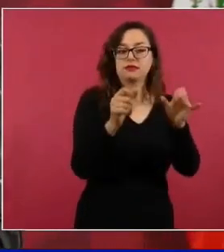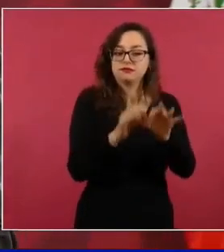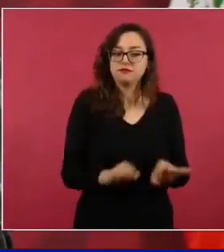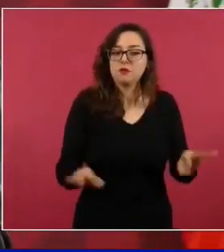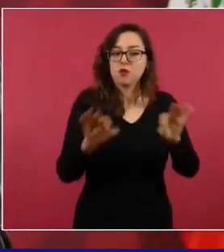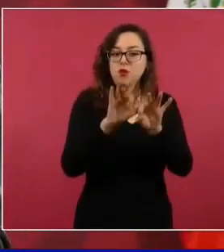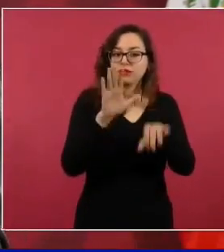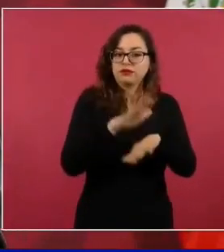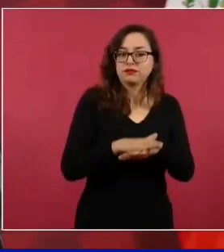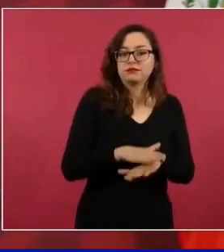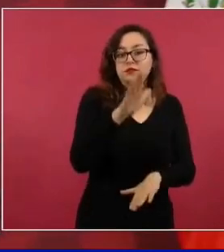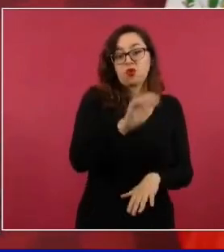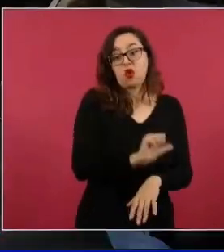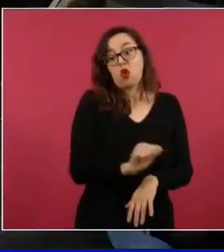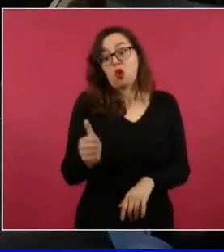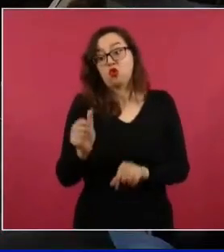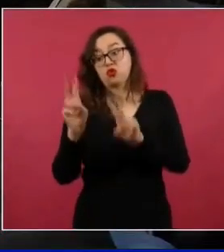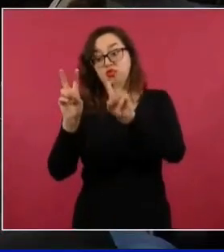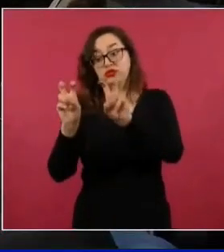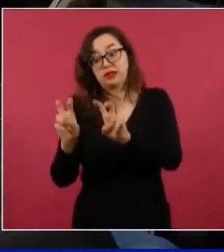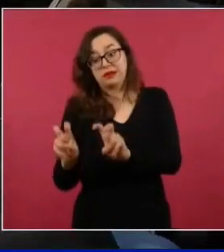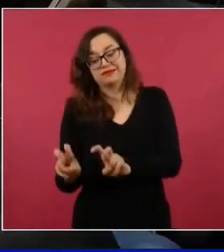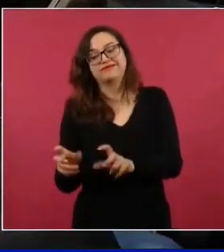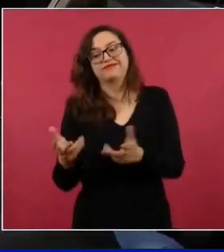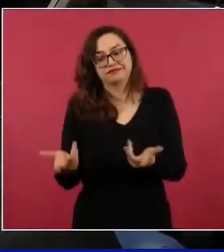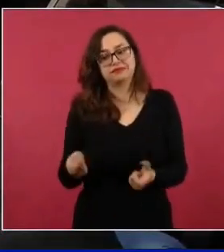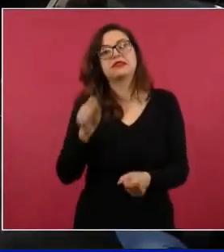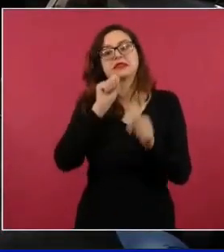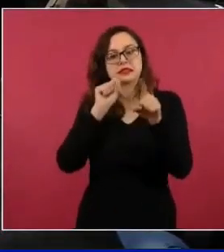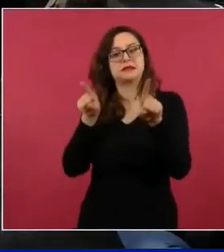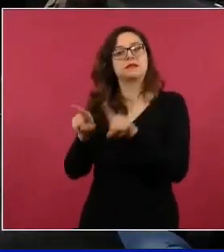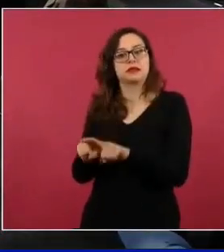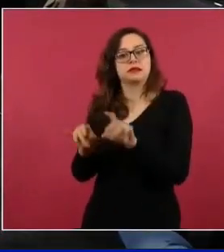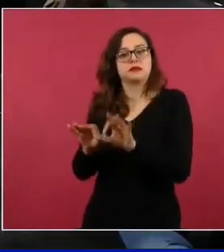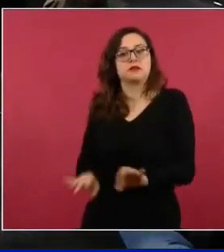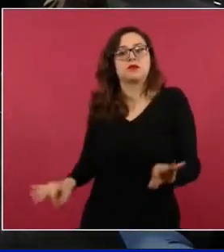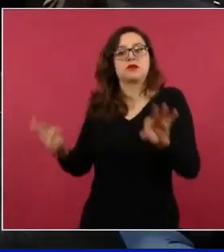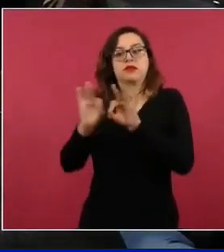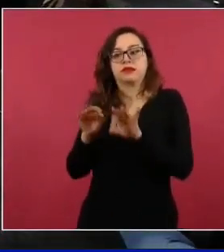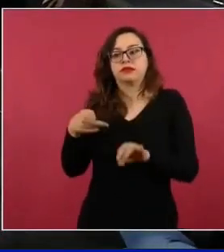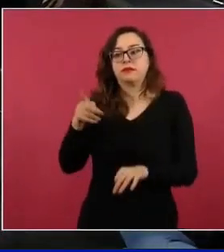Hay 1000 problemas,